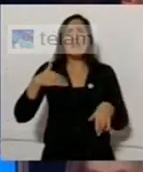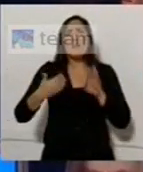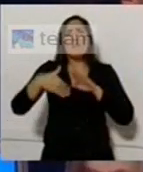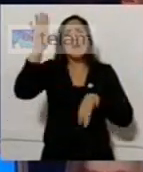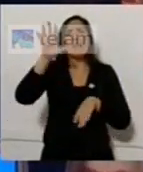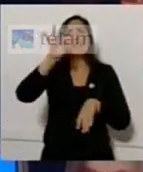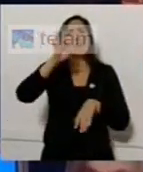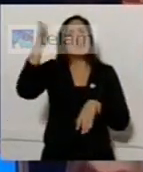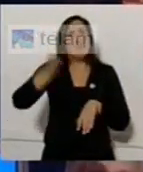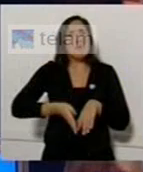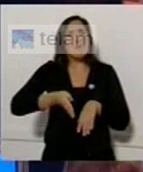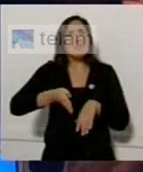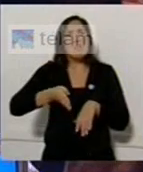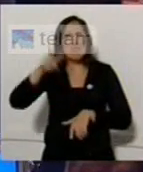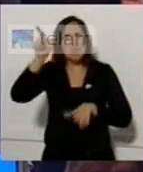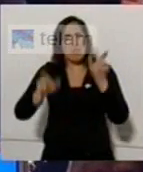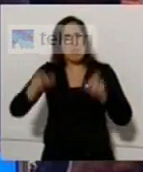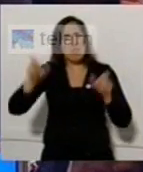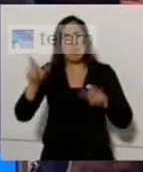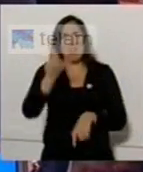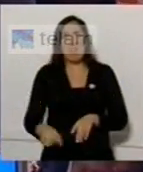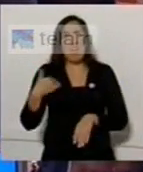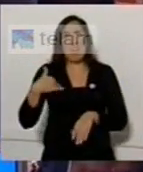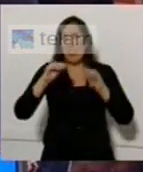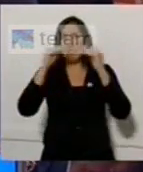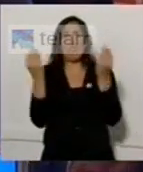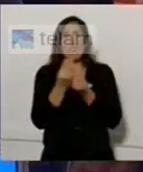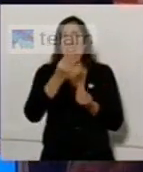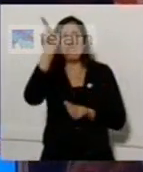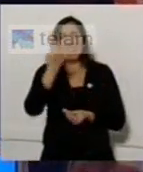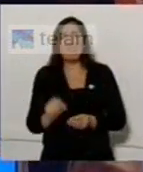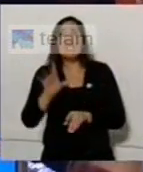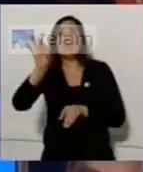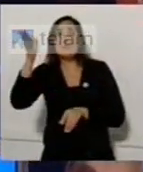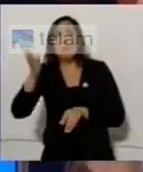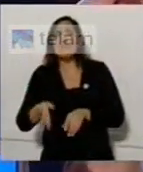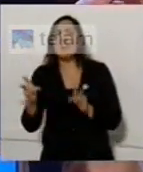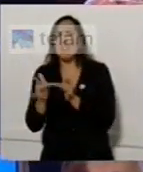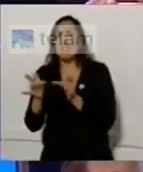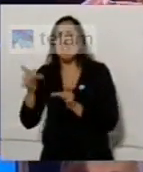50% de la población puede acceder a internet.